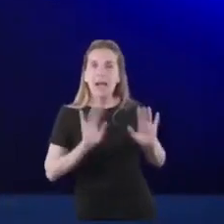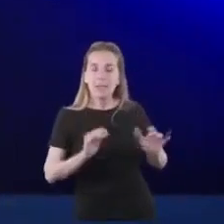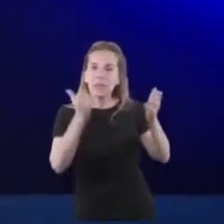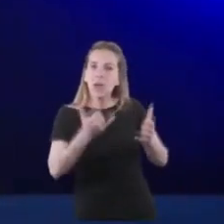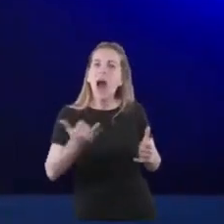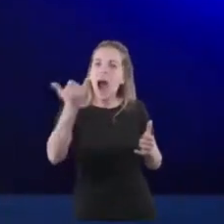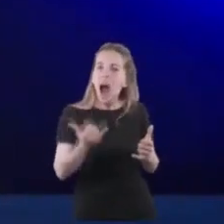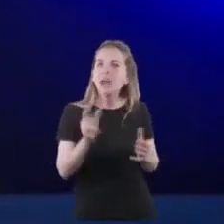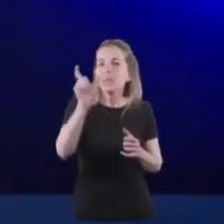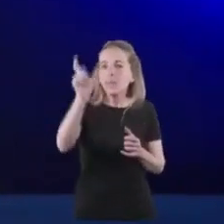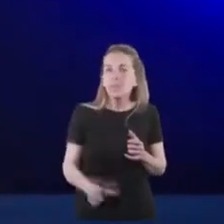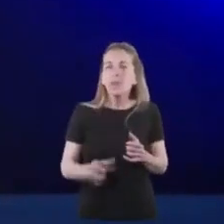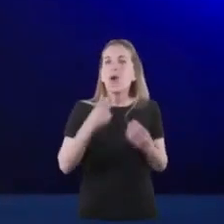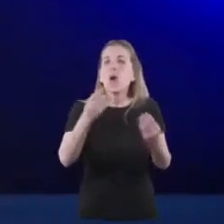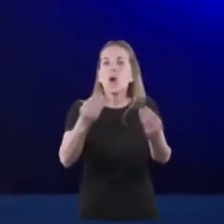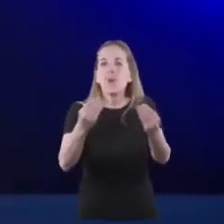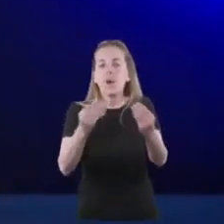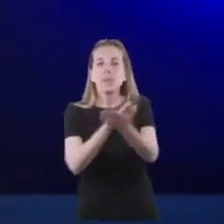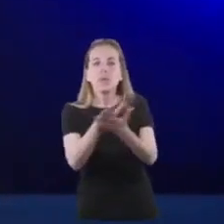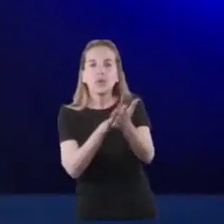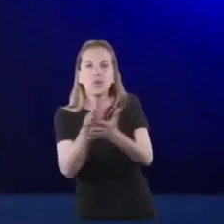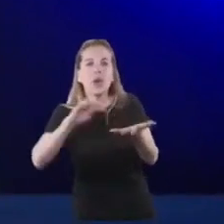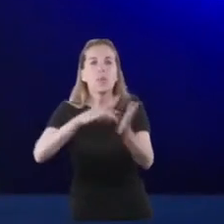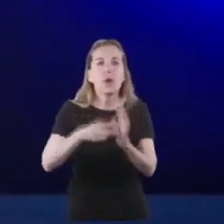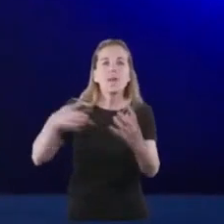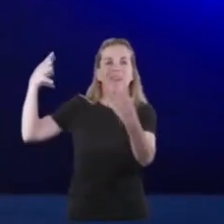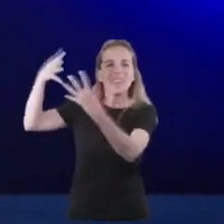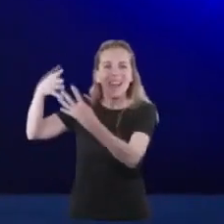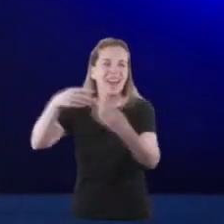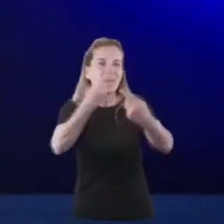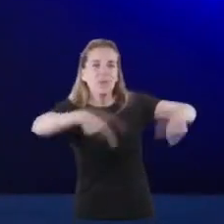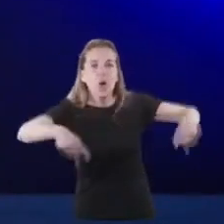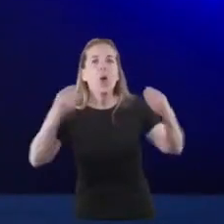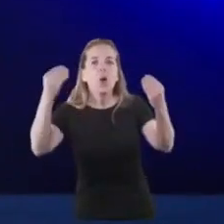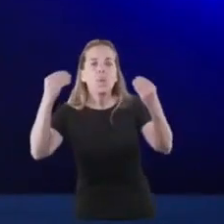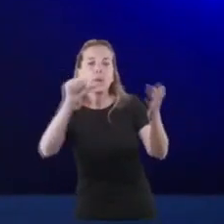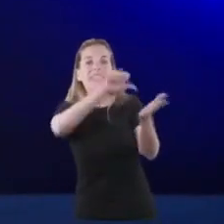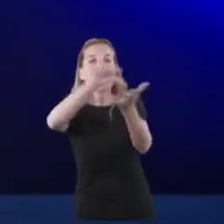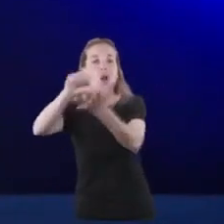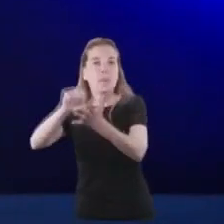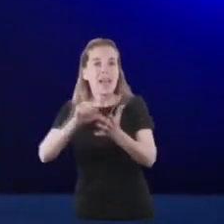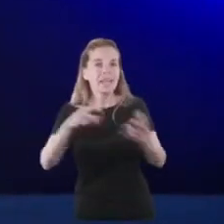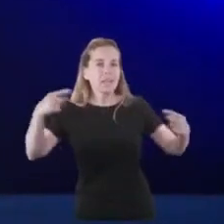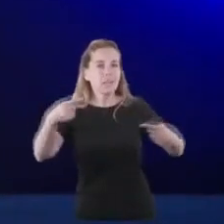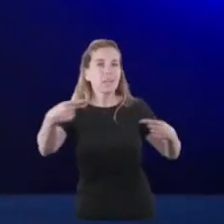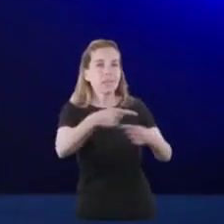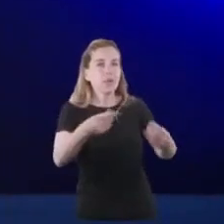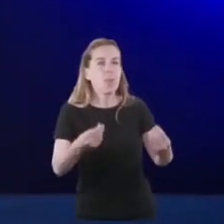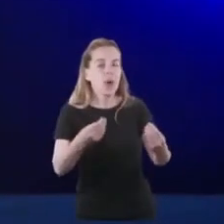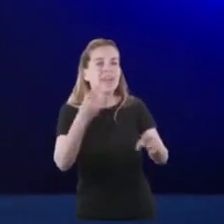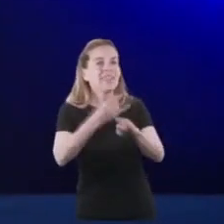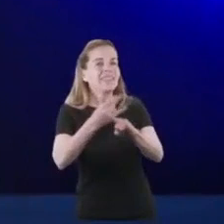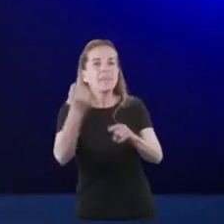mundo de cómo resolvemos los conflictos y los problemas entre los estados, siempre bajo el uso de la